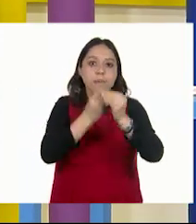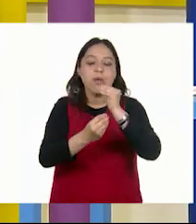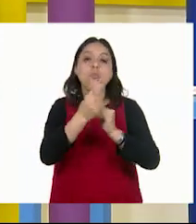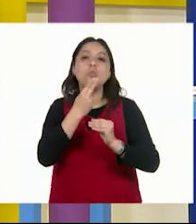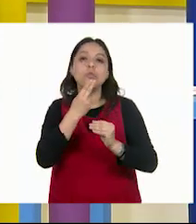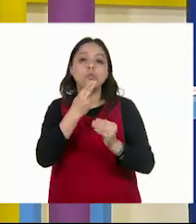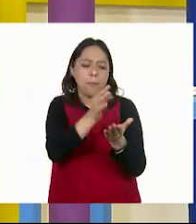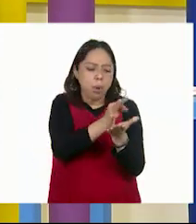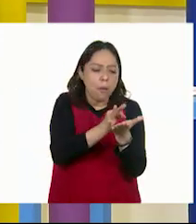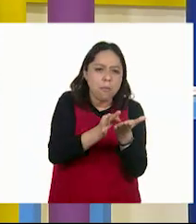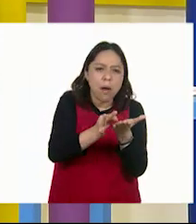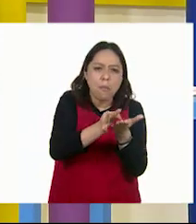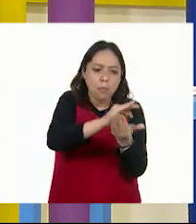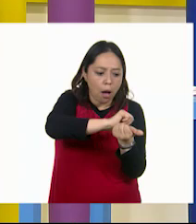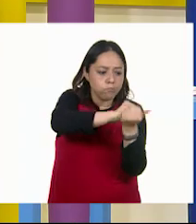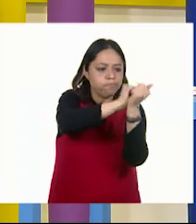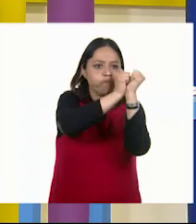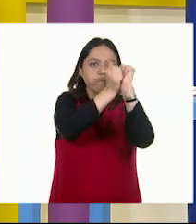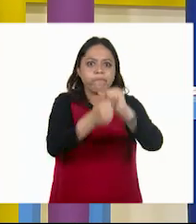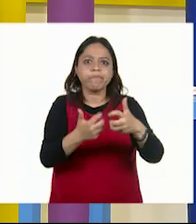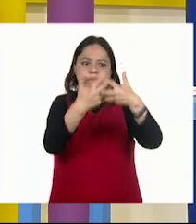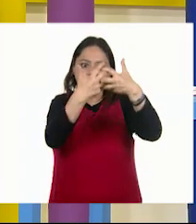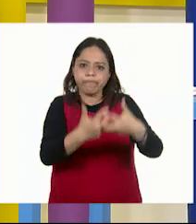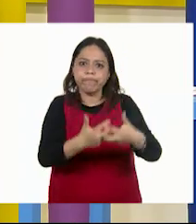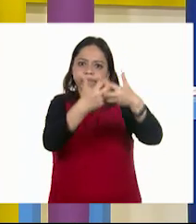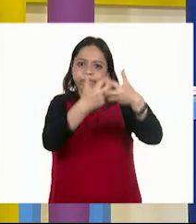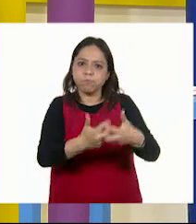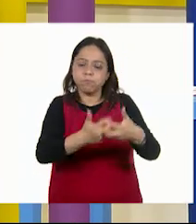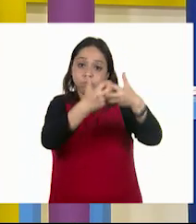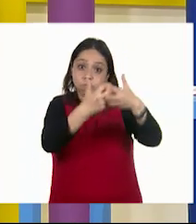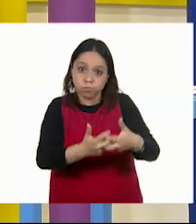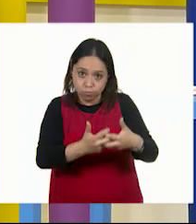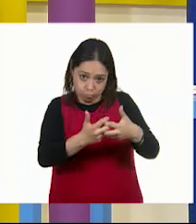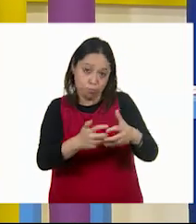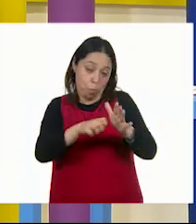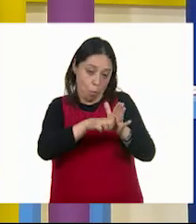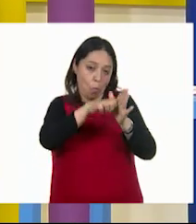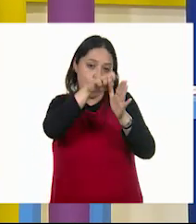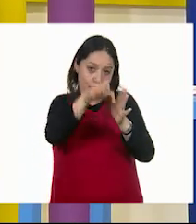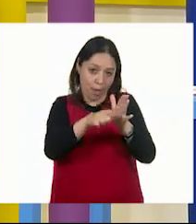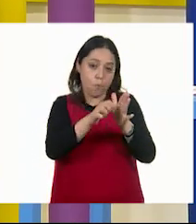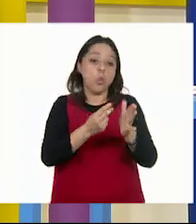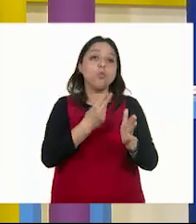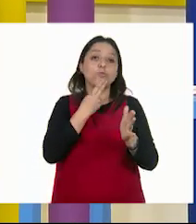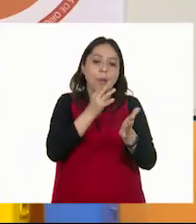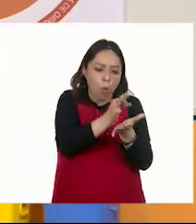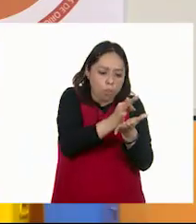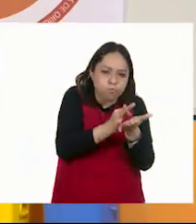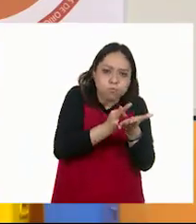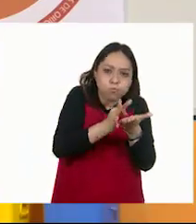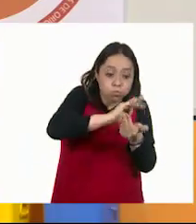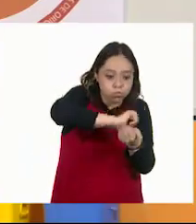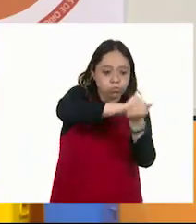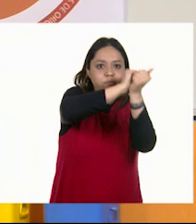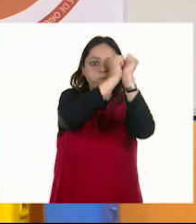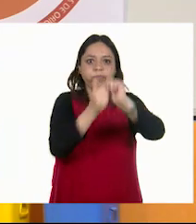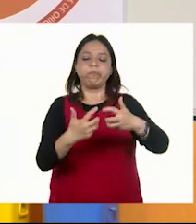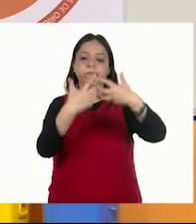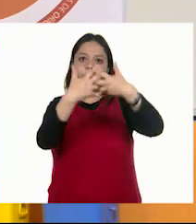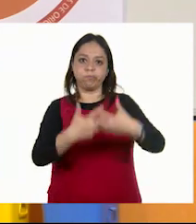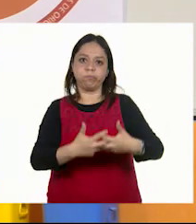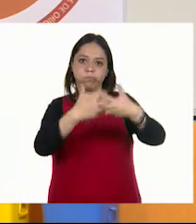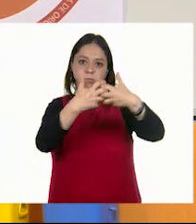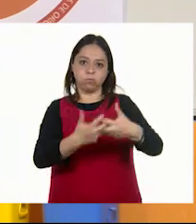Como la avena, el trigo. Esto es uno de los alimentos que se elabora a partir de un gran. Así que lo vamos a poner en donde